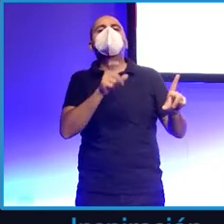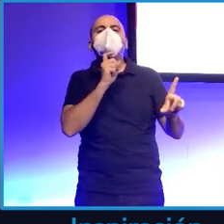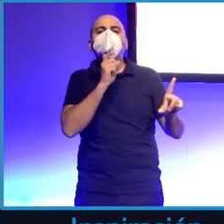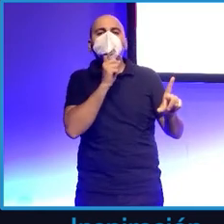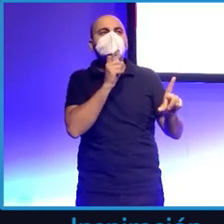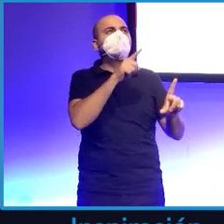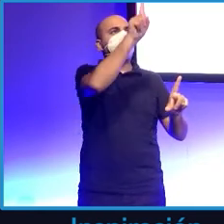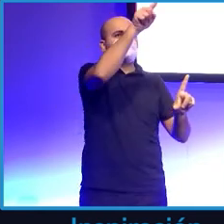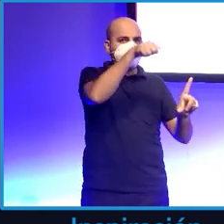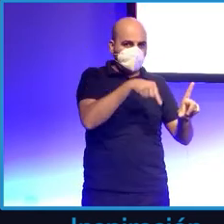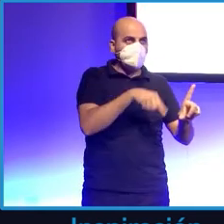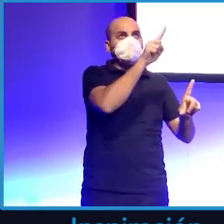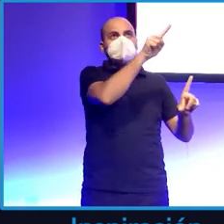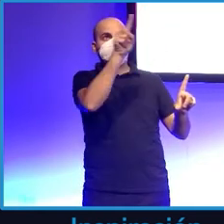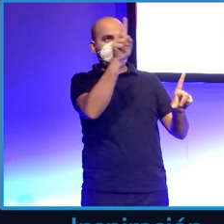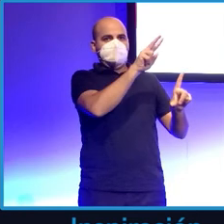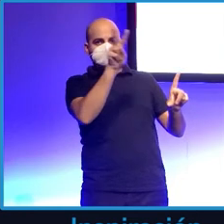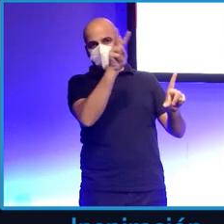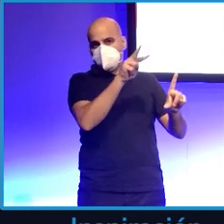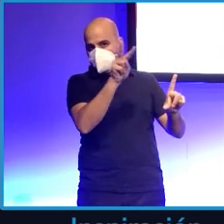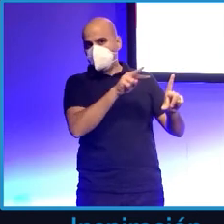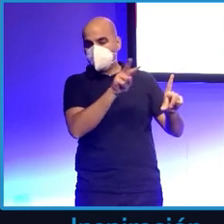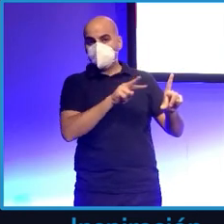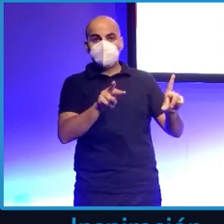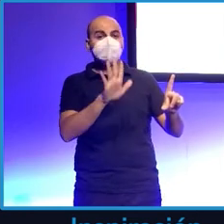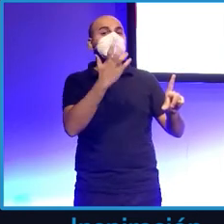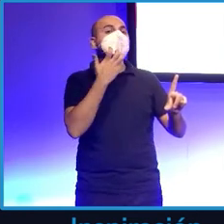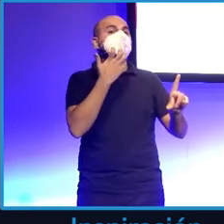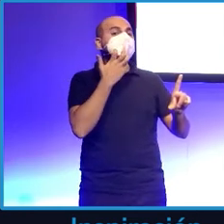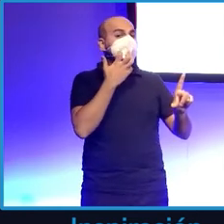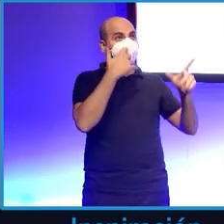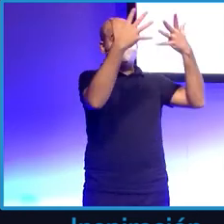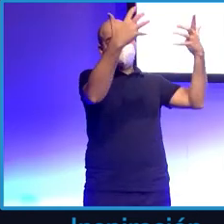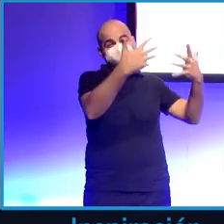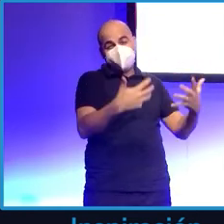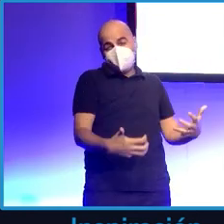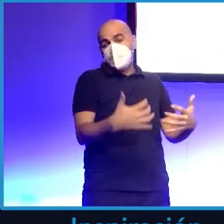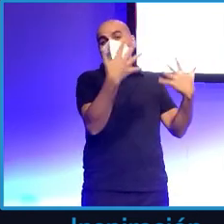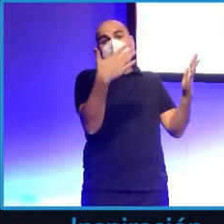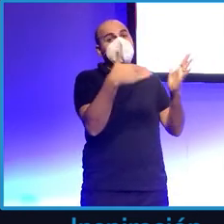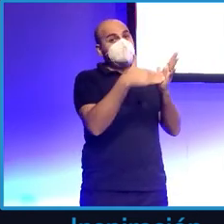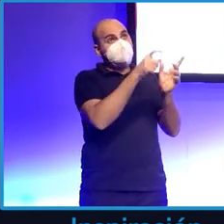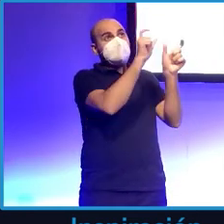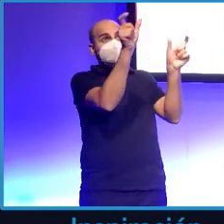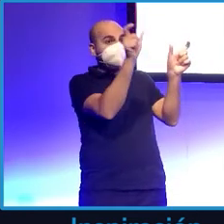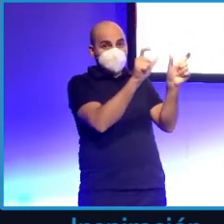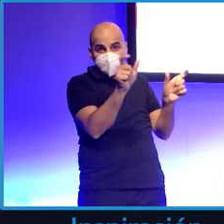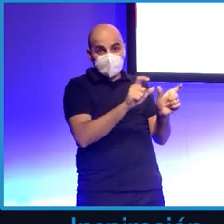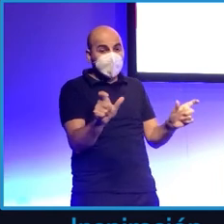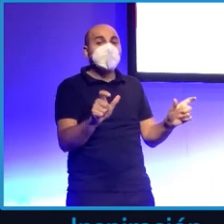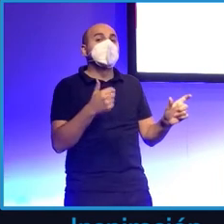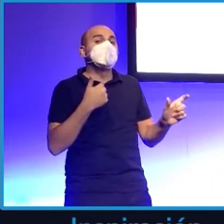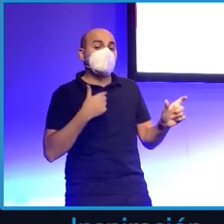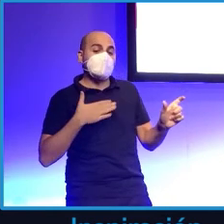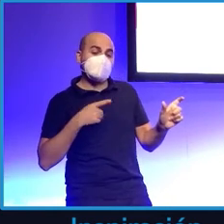otros idiomas igual no por lo tanto no es lo mismo que tengamos un enlace al principio de un artículo de 10.000 palabras que al final prefiero que ore al principio por lo